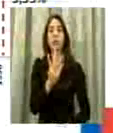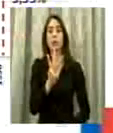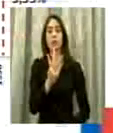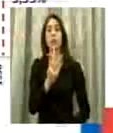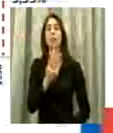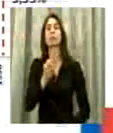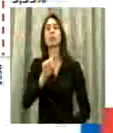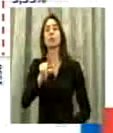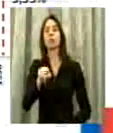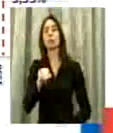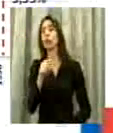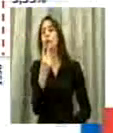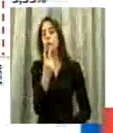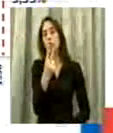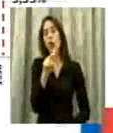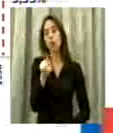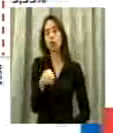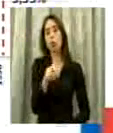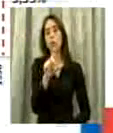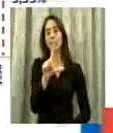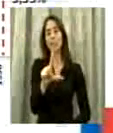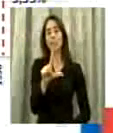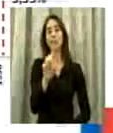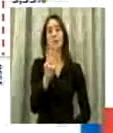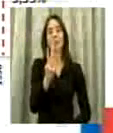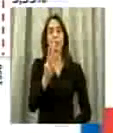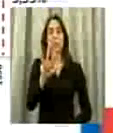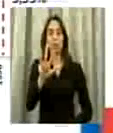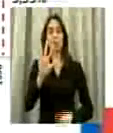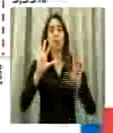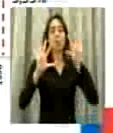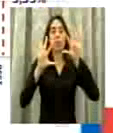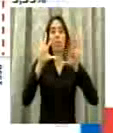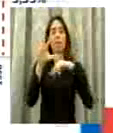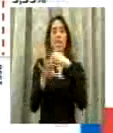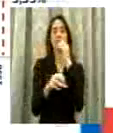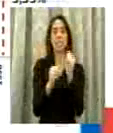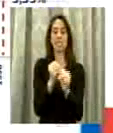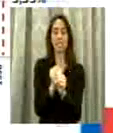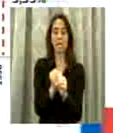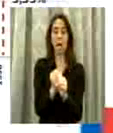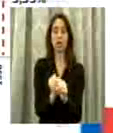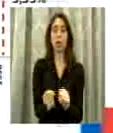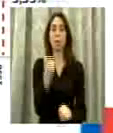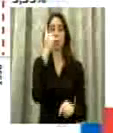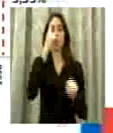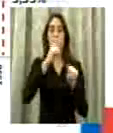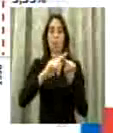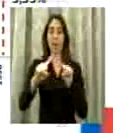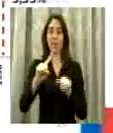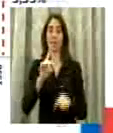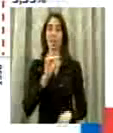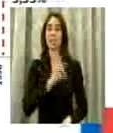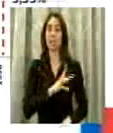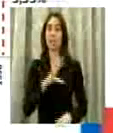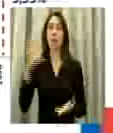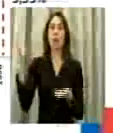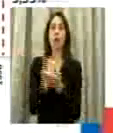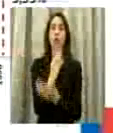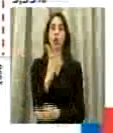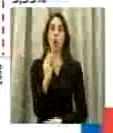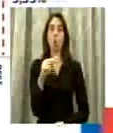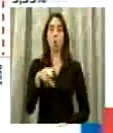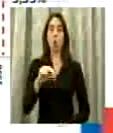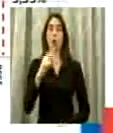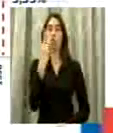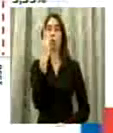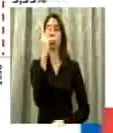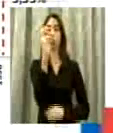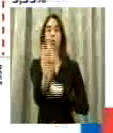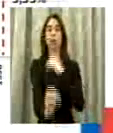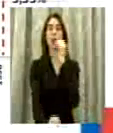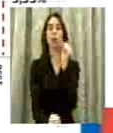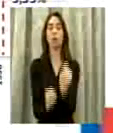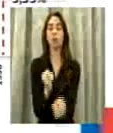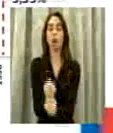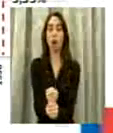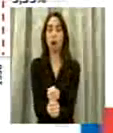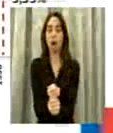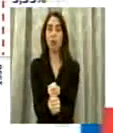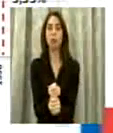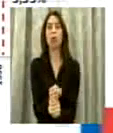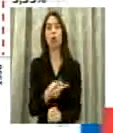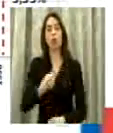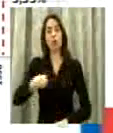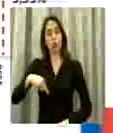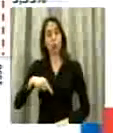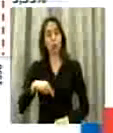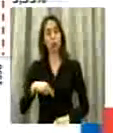para ser preciso 2.379 a 10 años, y salimos por primera vez además con un bono a 30 años. De tal manera que